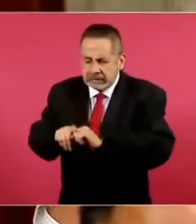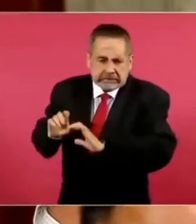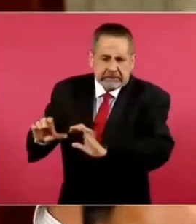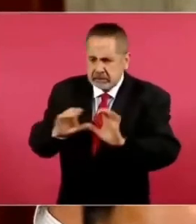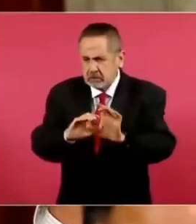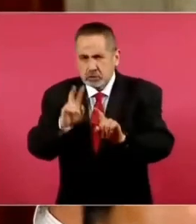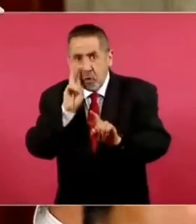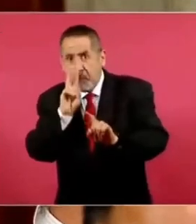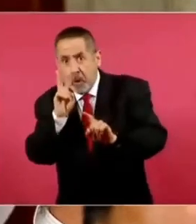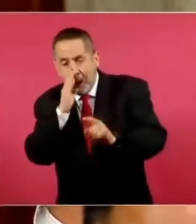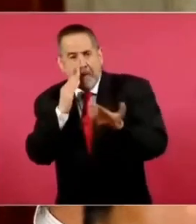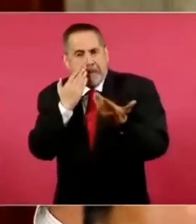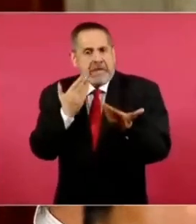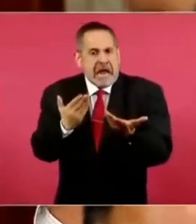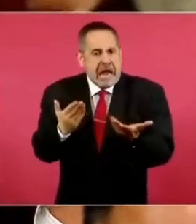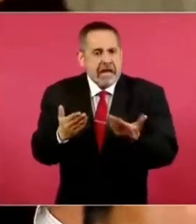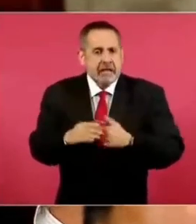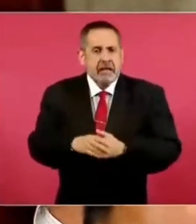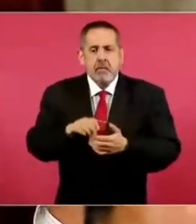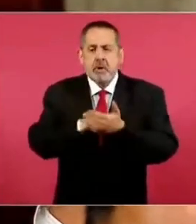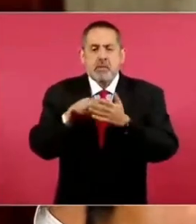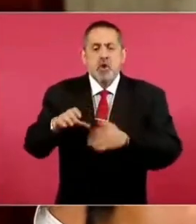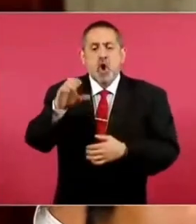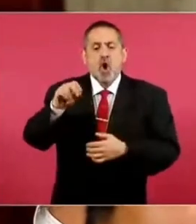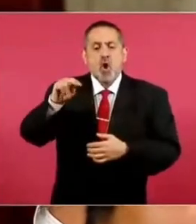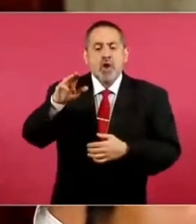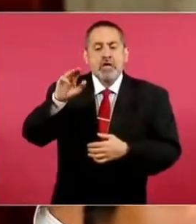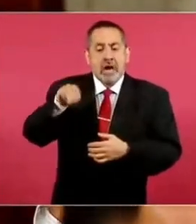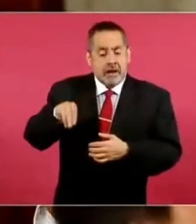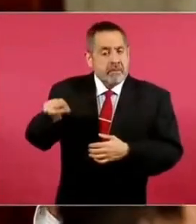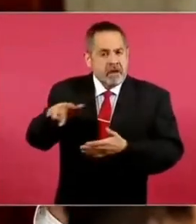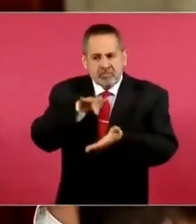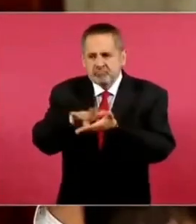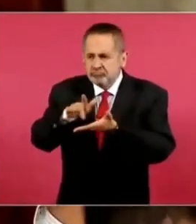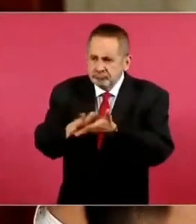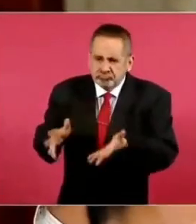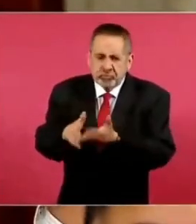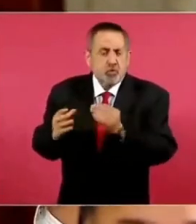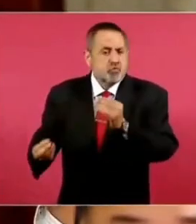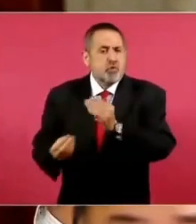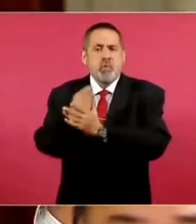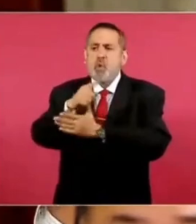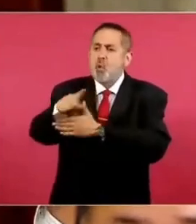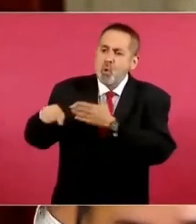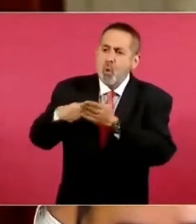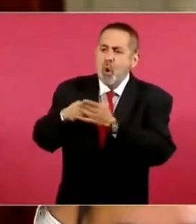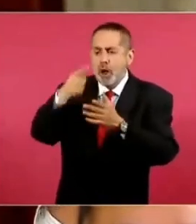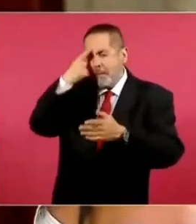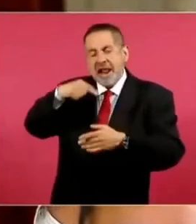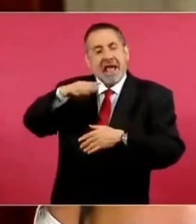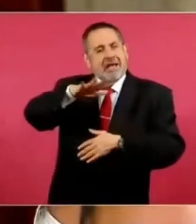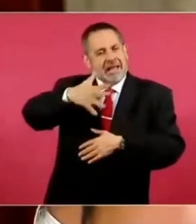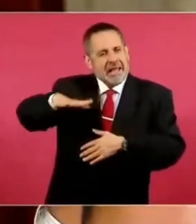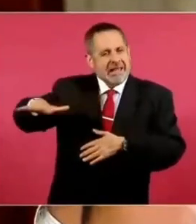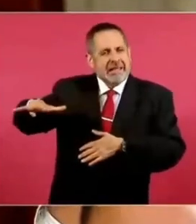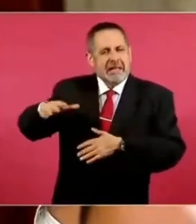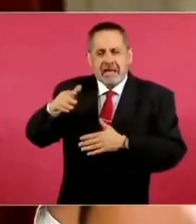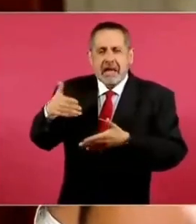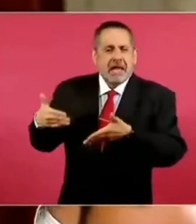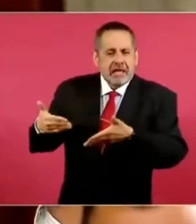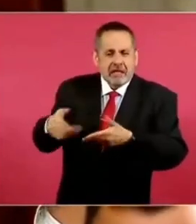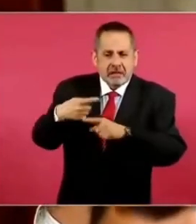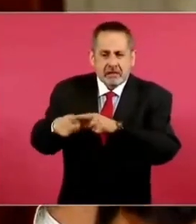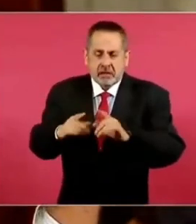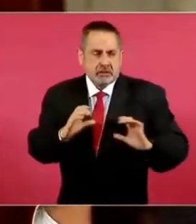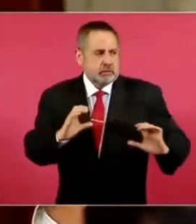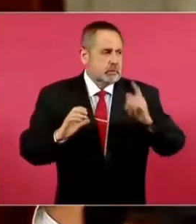por ejemplo la conam ha impulsado la creación de nuevos santuarios marinos sin situ donde se se prohíbe la extracción